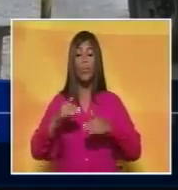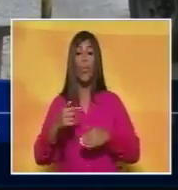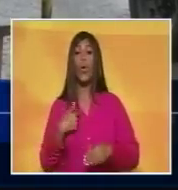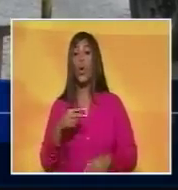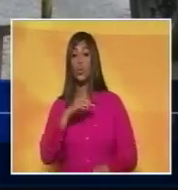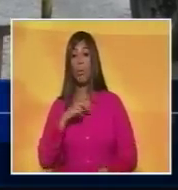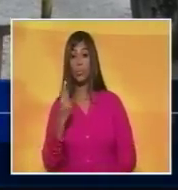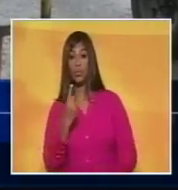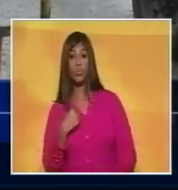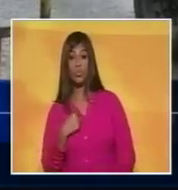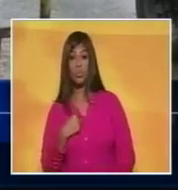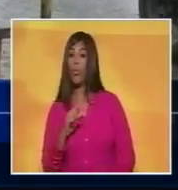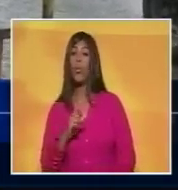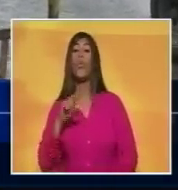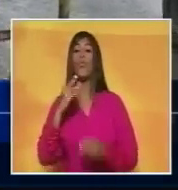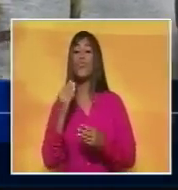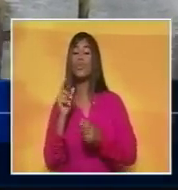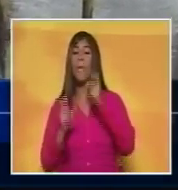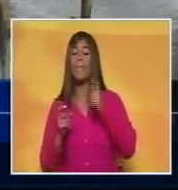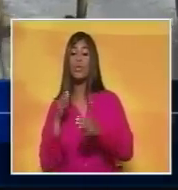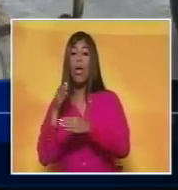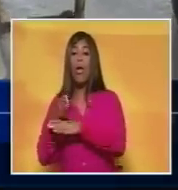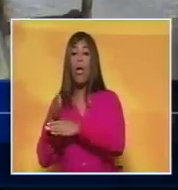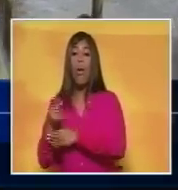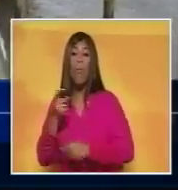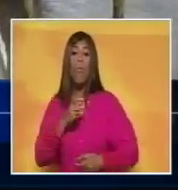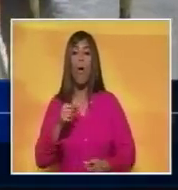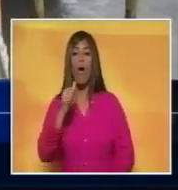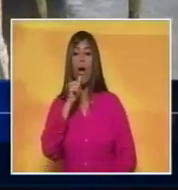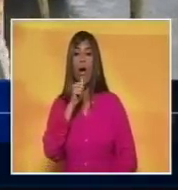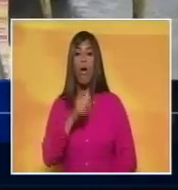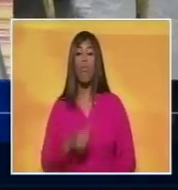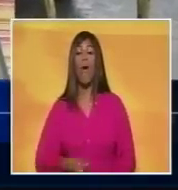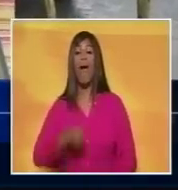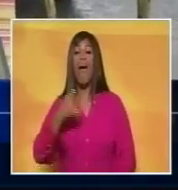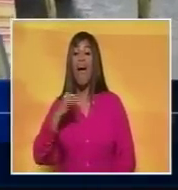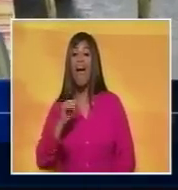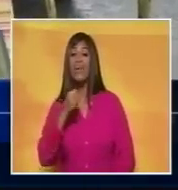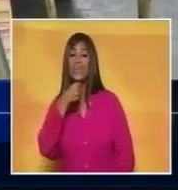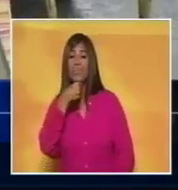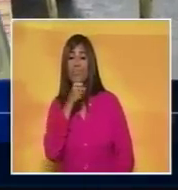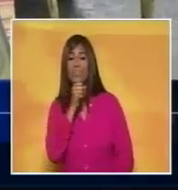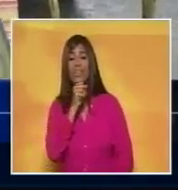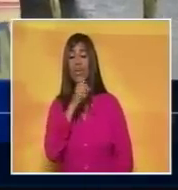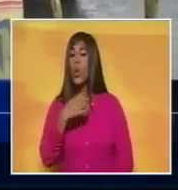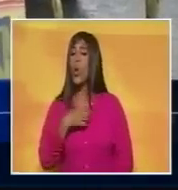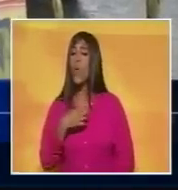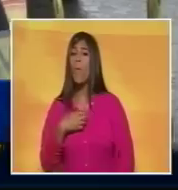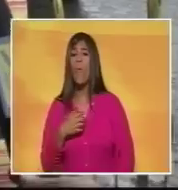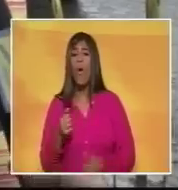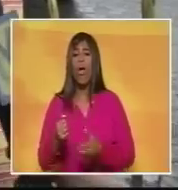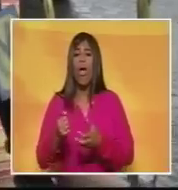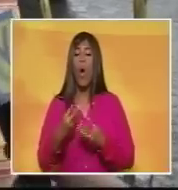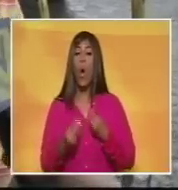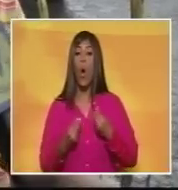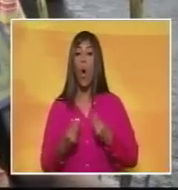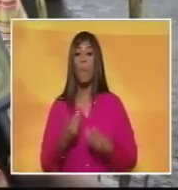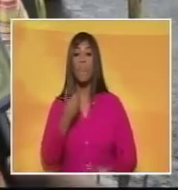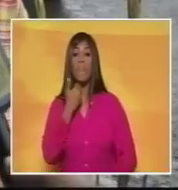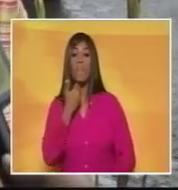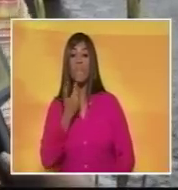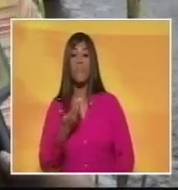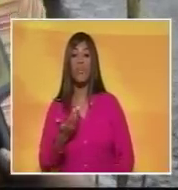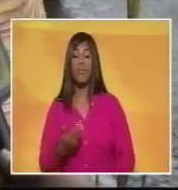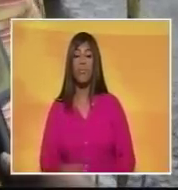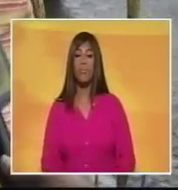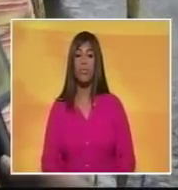solamente nosotros estamos trayendo, buscando el agua. Aquí hay viejitos que no deben de estar en esto, ¿ves? Por las enfermedades, eso